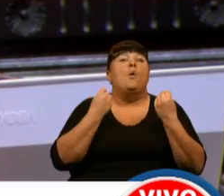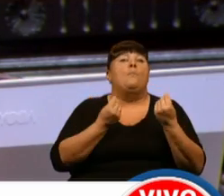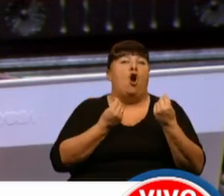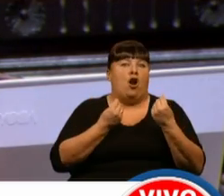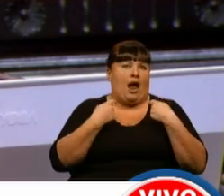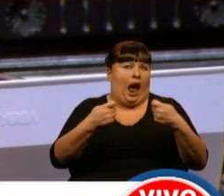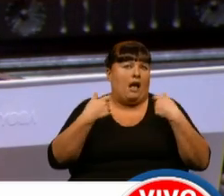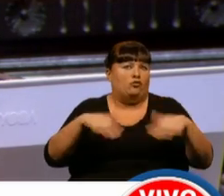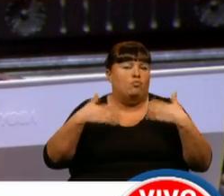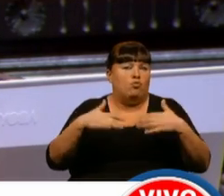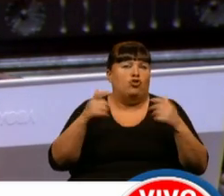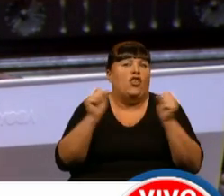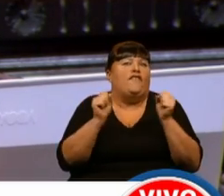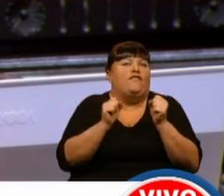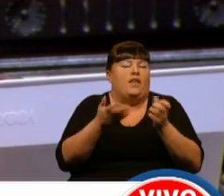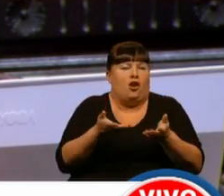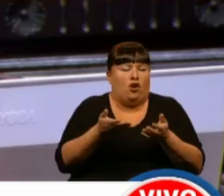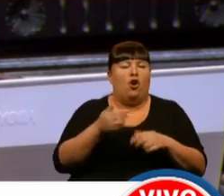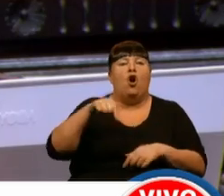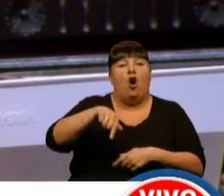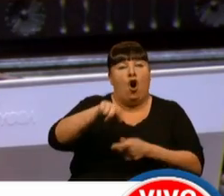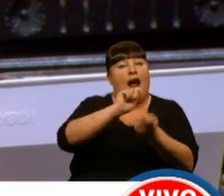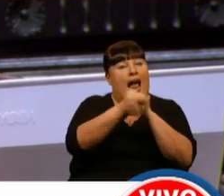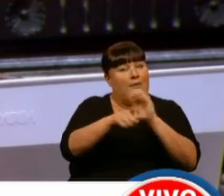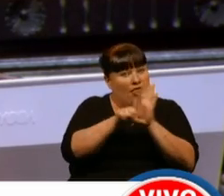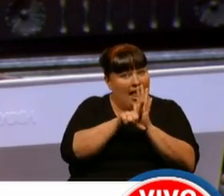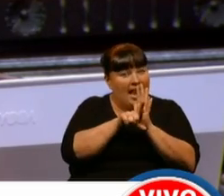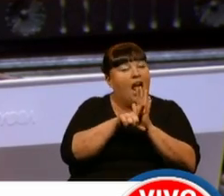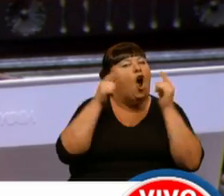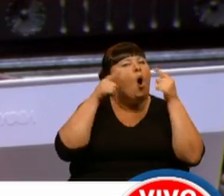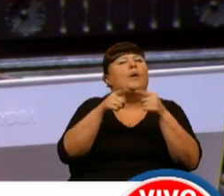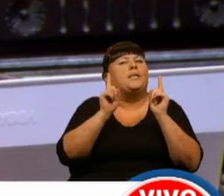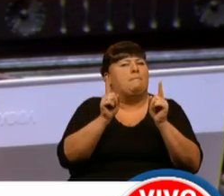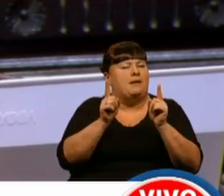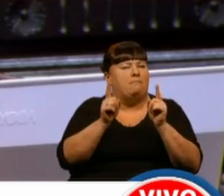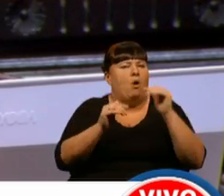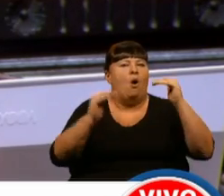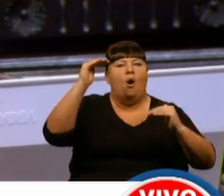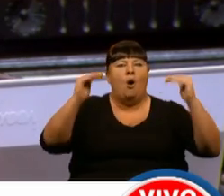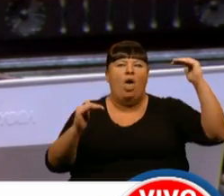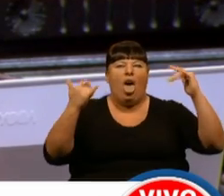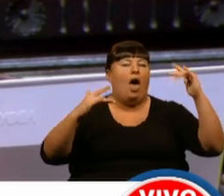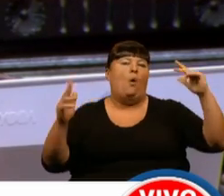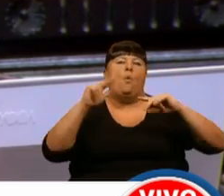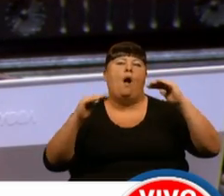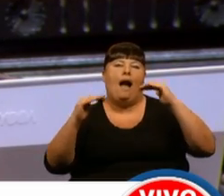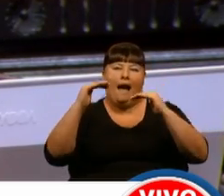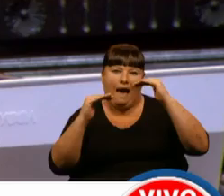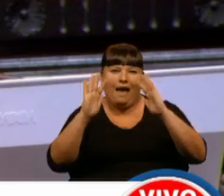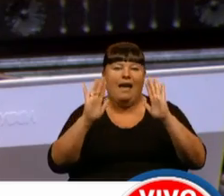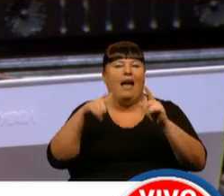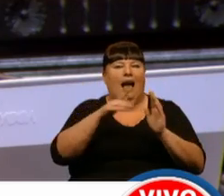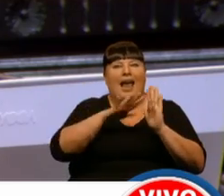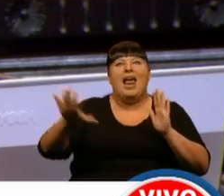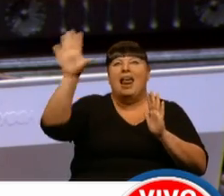el gran consumo que tenían en el invierno hoy esta modificación tiene su objetivo de equilibrar esas desigualdades que se generan